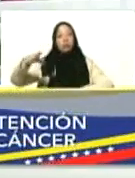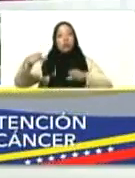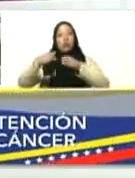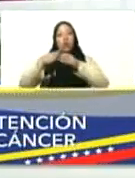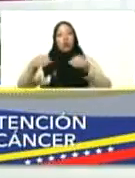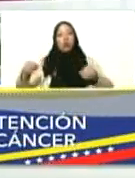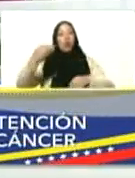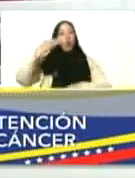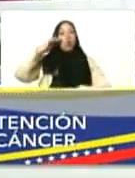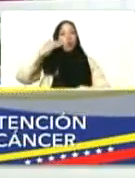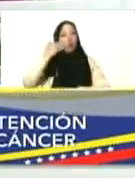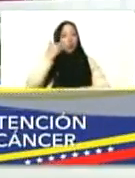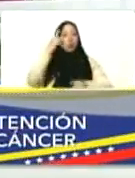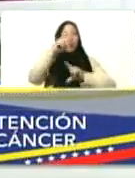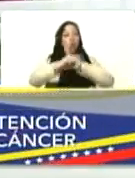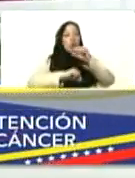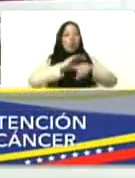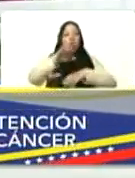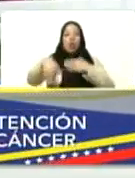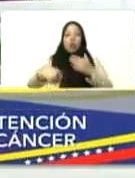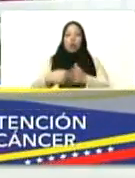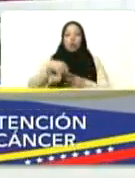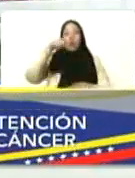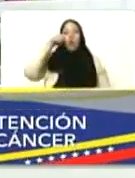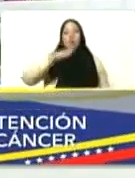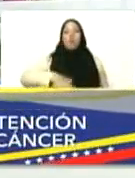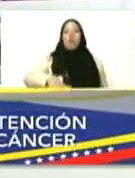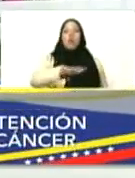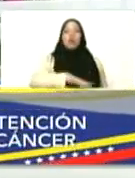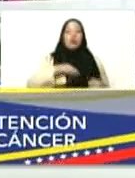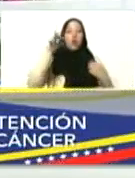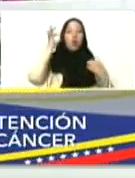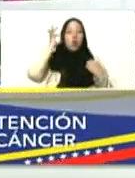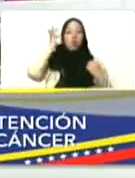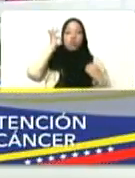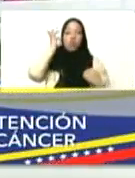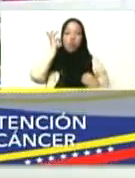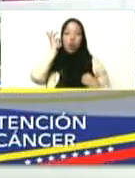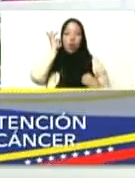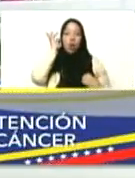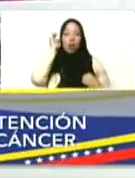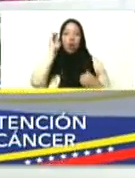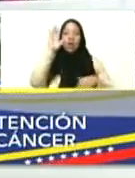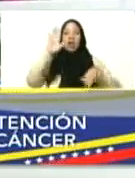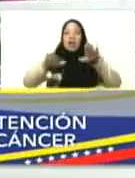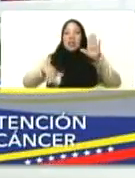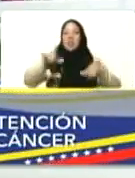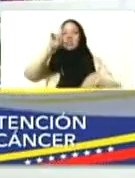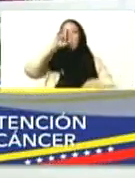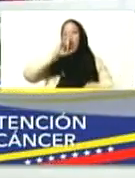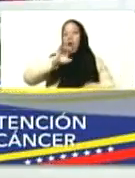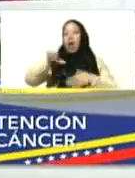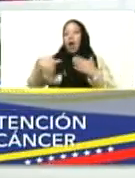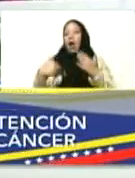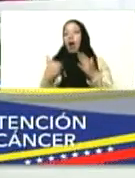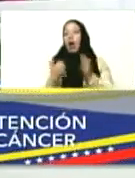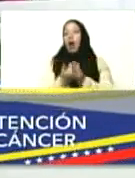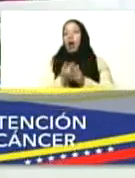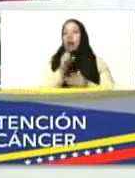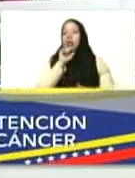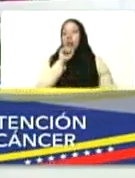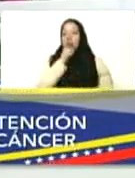redes, dirigida a toda la población femenina en edades comprendidas desde 15 años en adelante de manera